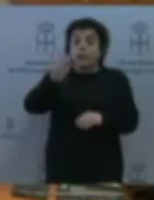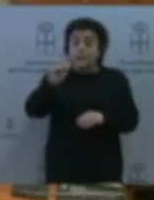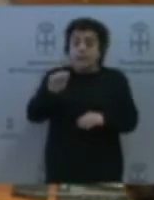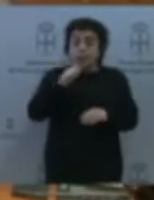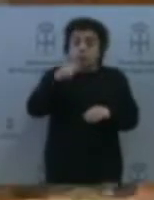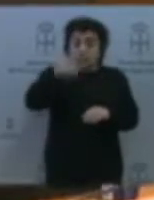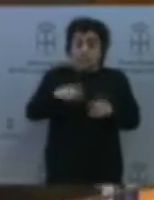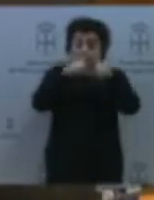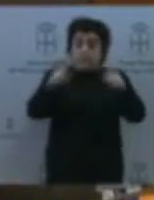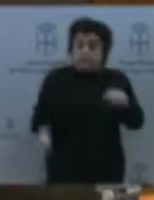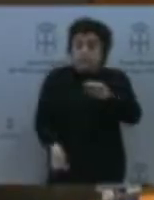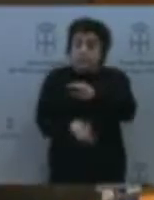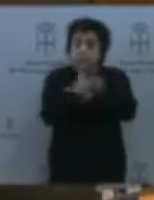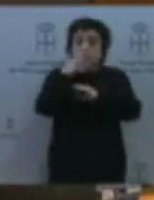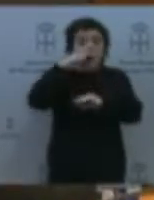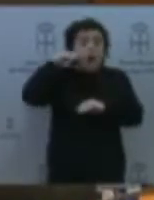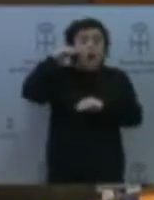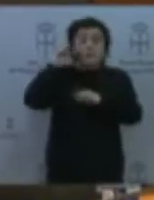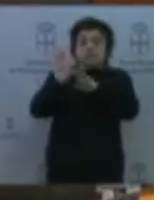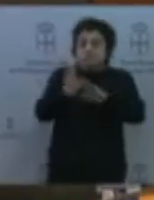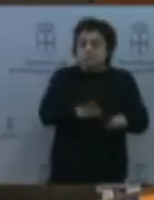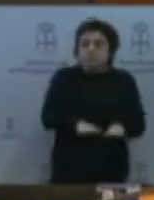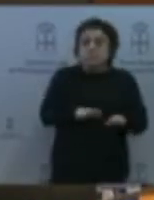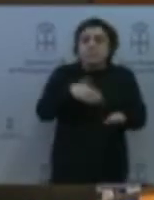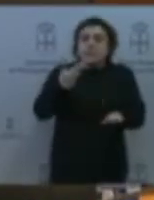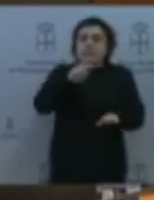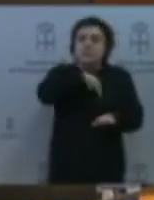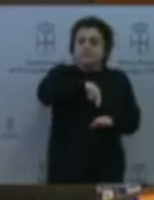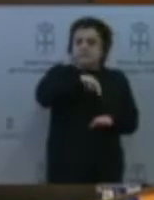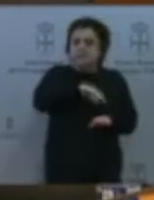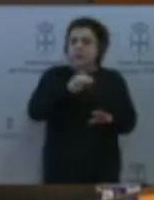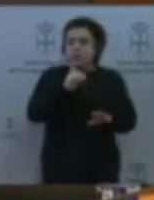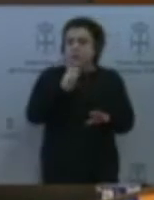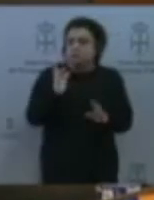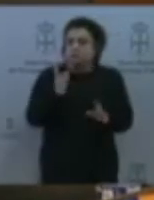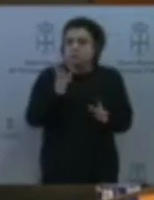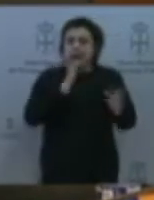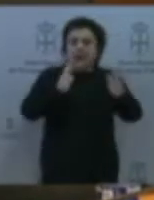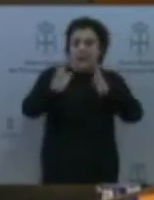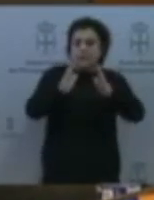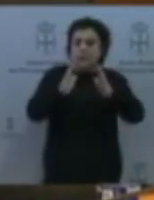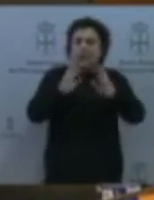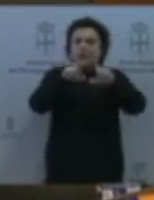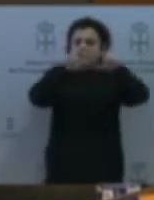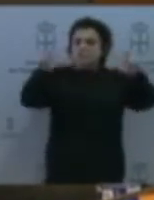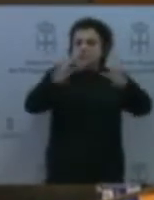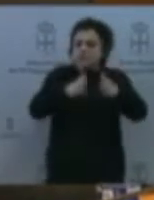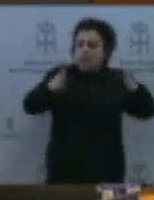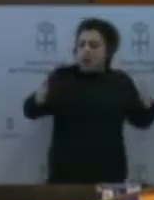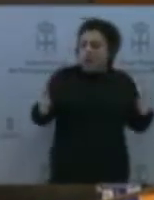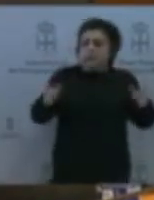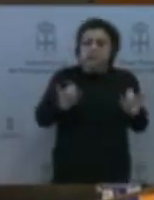sensación de que regresamos a la época de las grandes empresas que llegaban a Asturias para revitalizar las vidas de los concejos y disminuir las cifras del paro, ¿no? Y